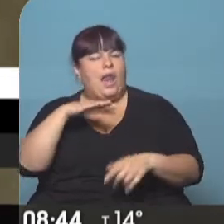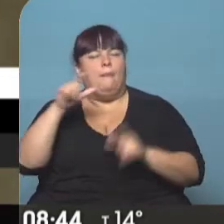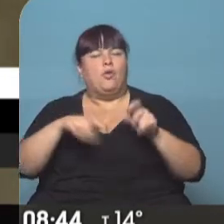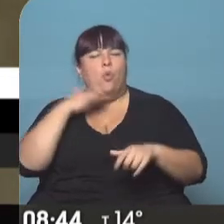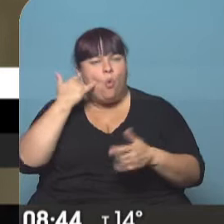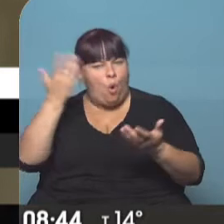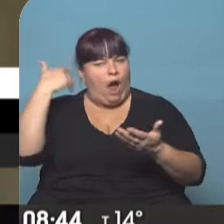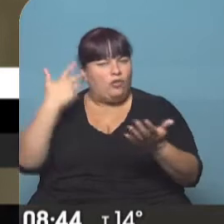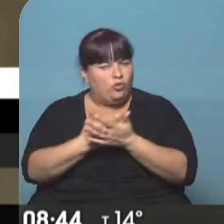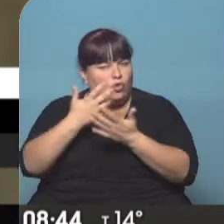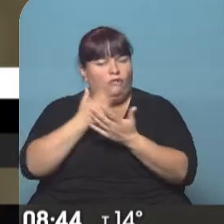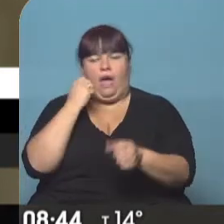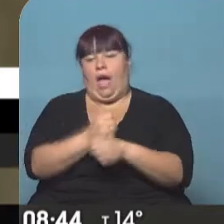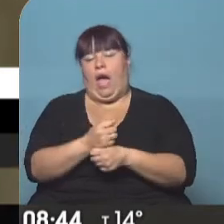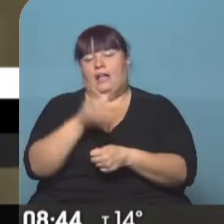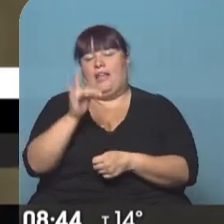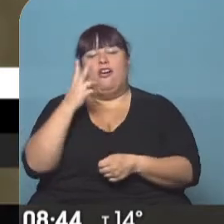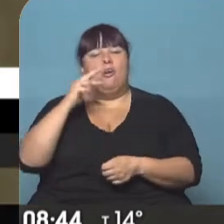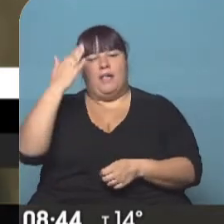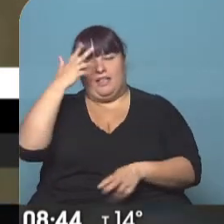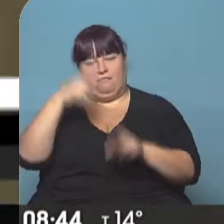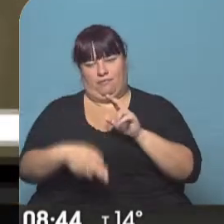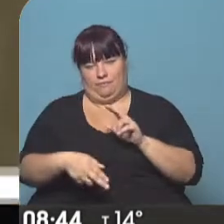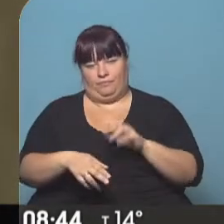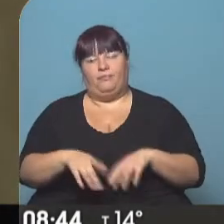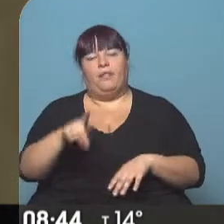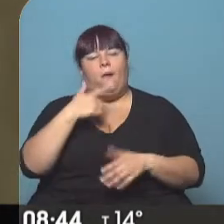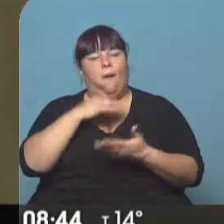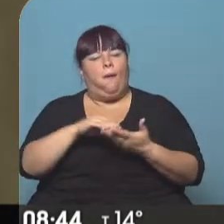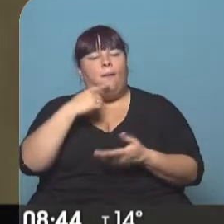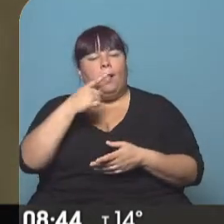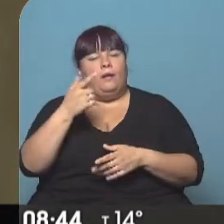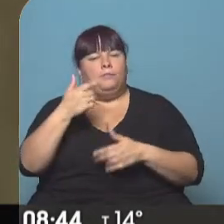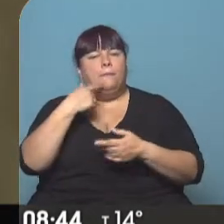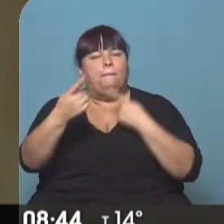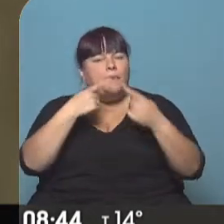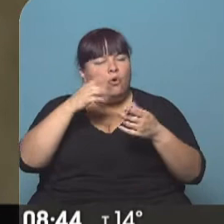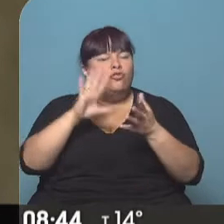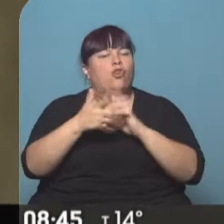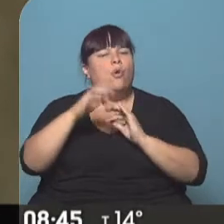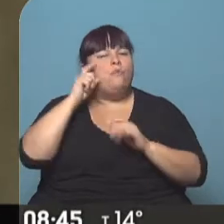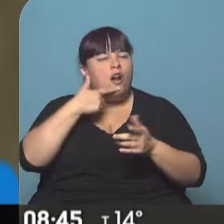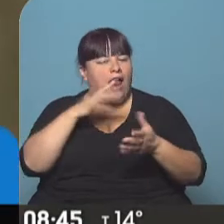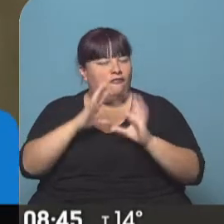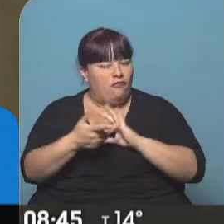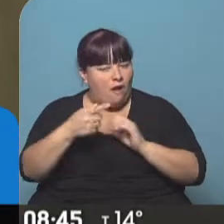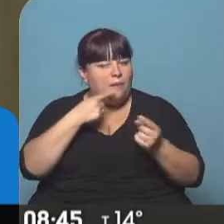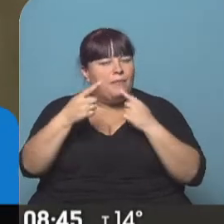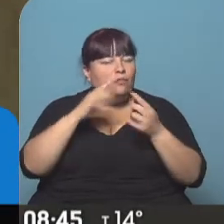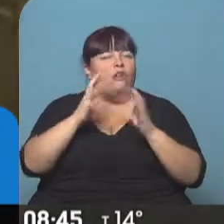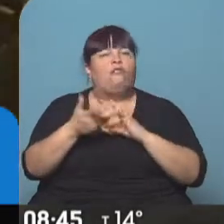vivíamos hasta diciembre de 2015 el senador se plebiscitó la gestión de gerardo morales- ese